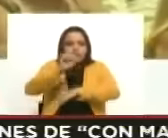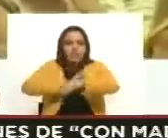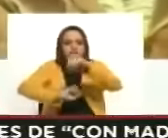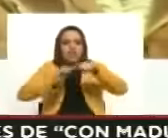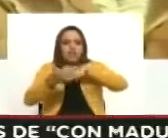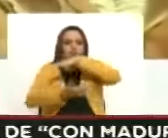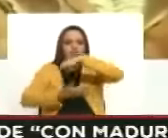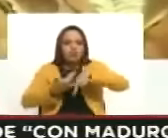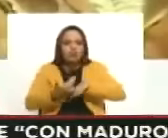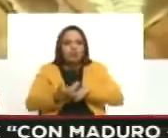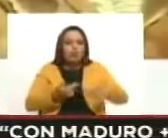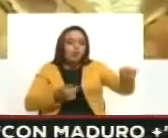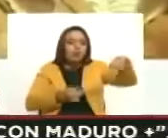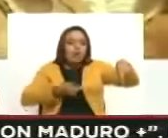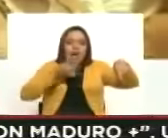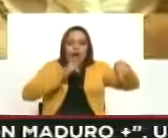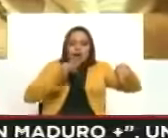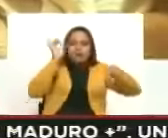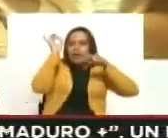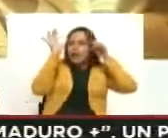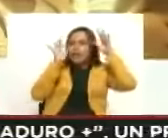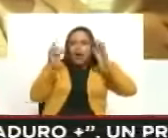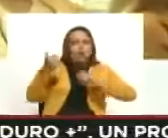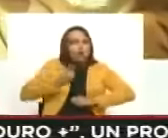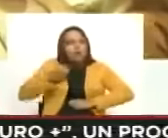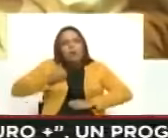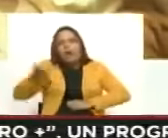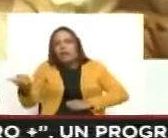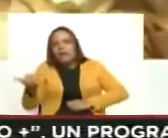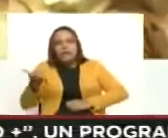revolución cuando ustedes se pongan a inventar pendejadas.